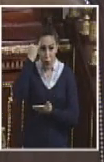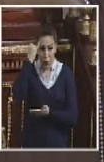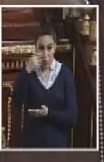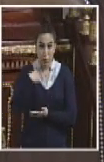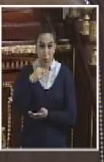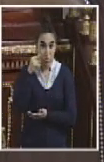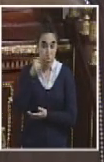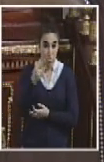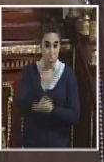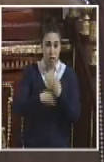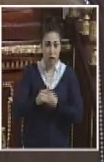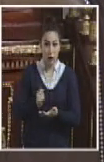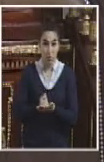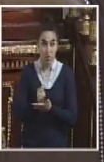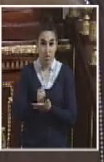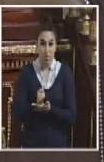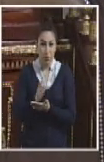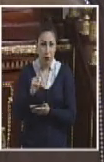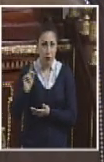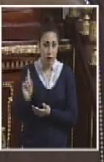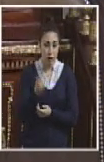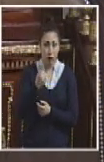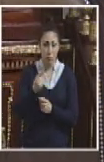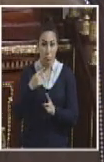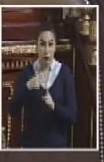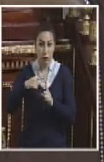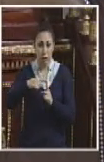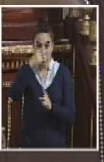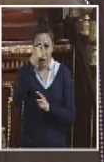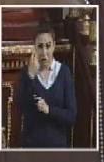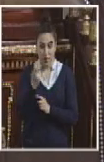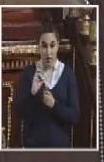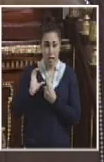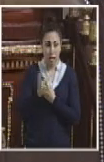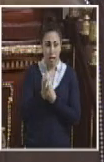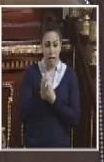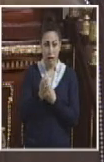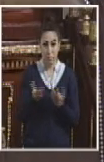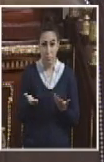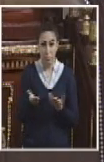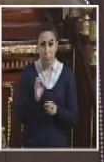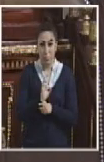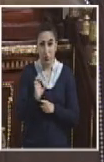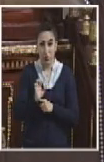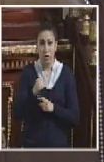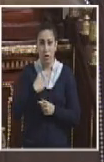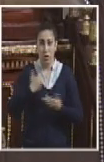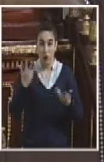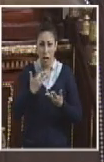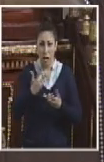que sus conclusiones no son favorables para esta comisión y por lo tanto voy